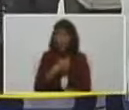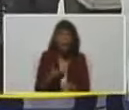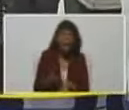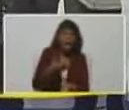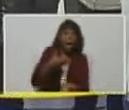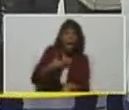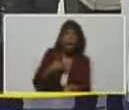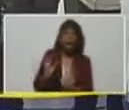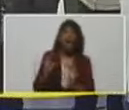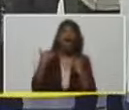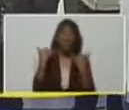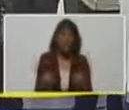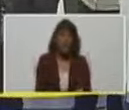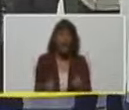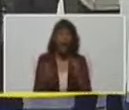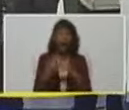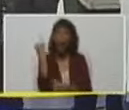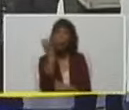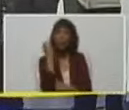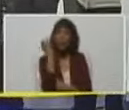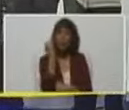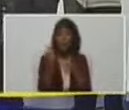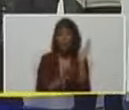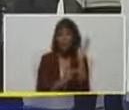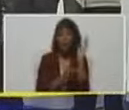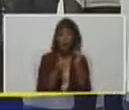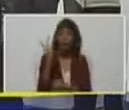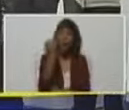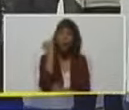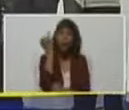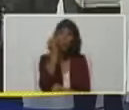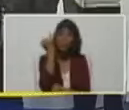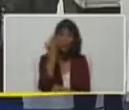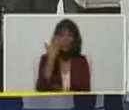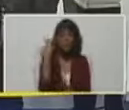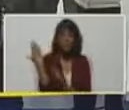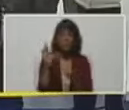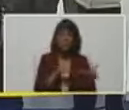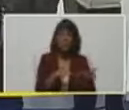más. Y vamos a hacer un pase al Junquito. Nos vamos por aquí, mira.